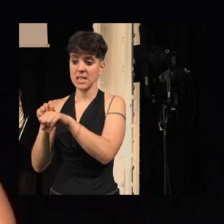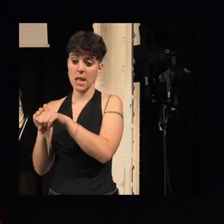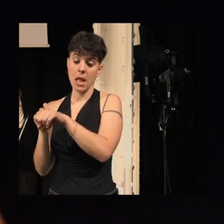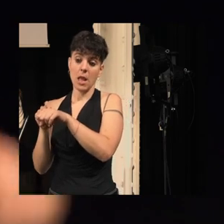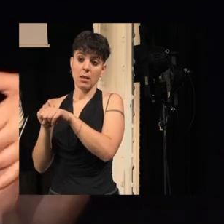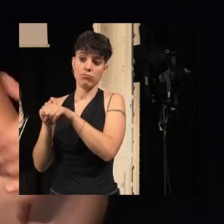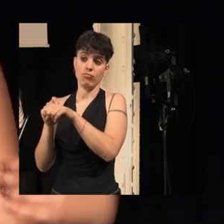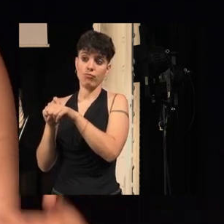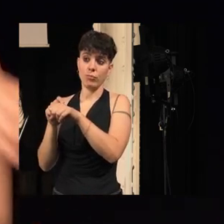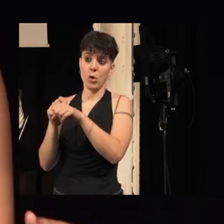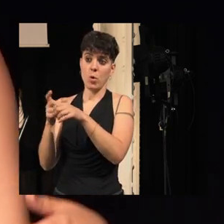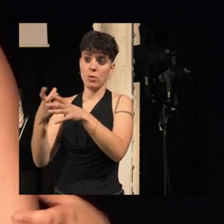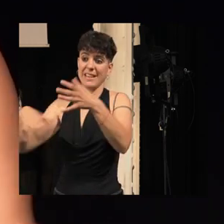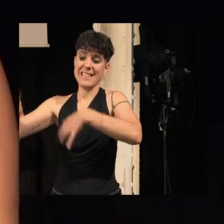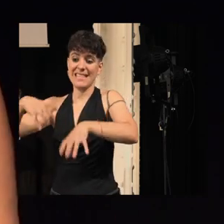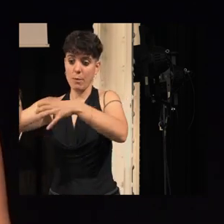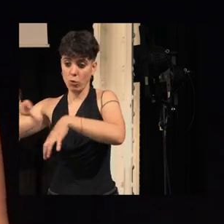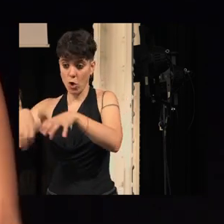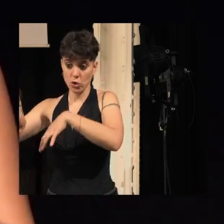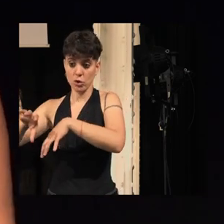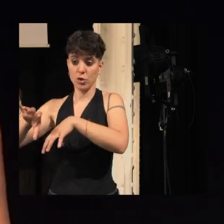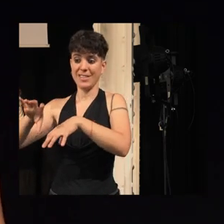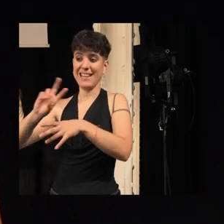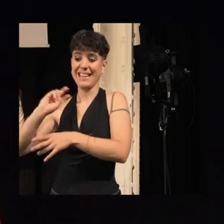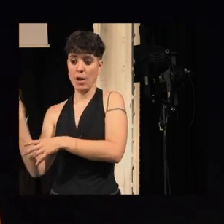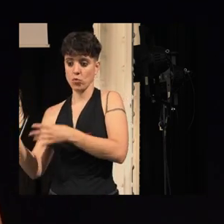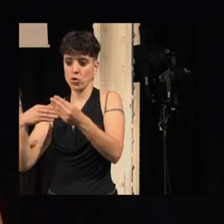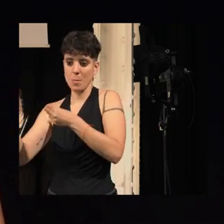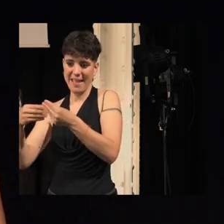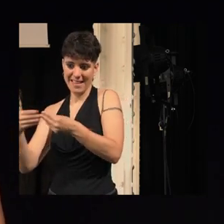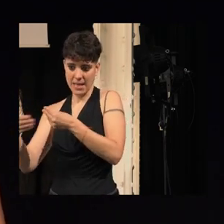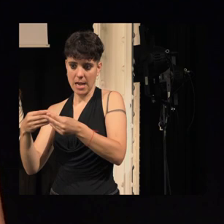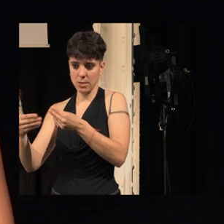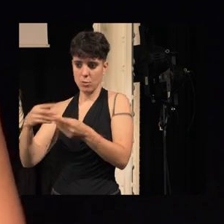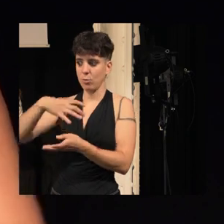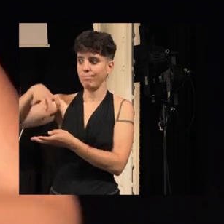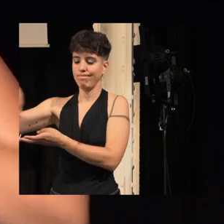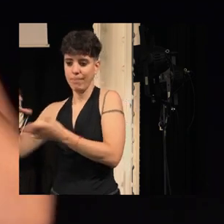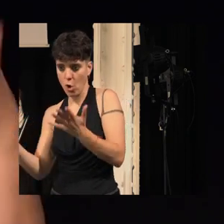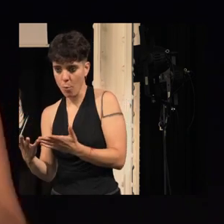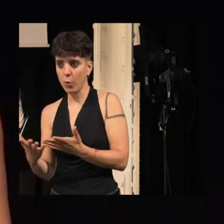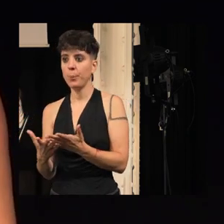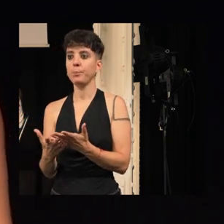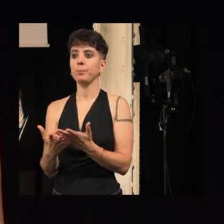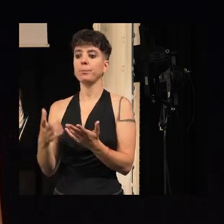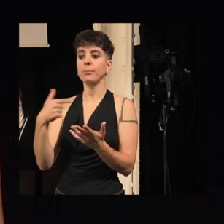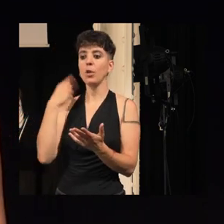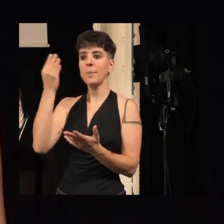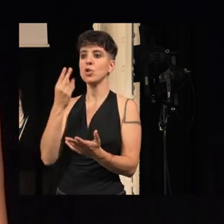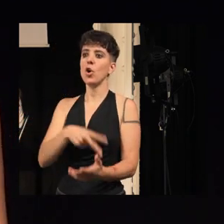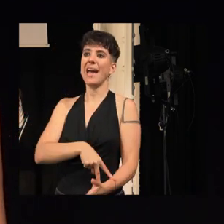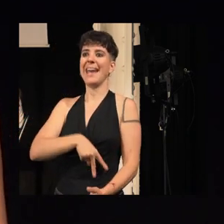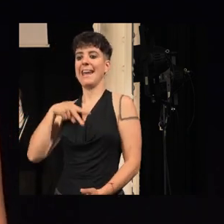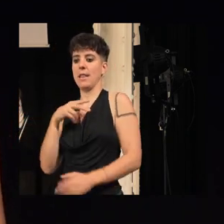políticas simbólicas y políticas que tienen que ver con la redistribución de los recursos materiales, y diría, y no creo que se pueda generalizar,